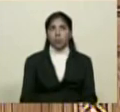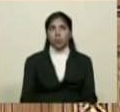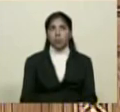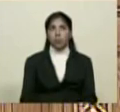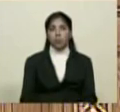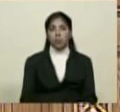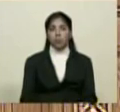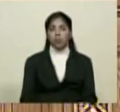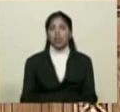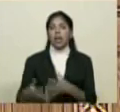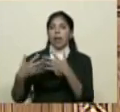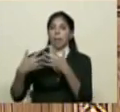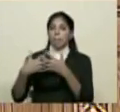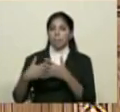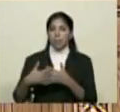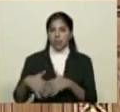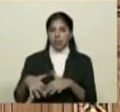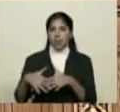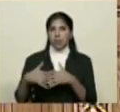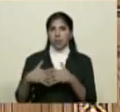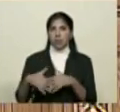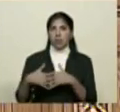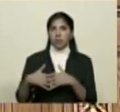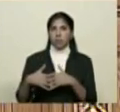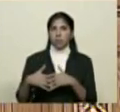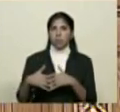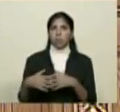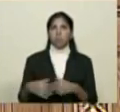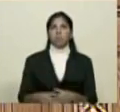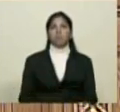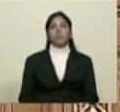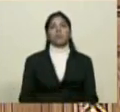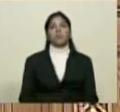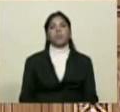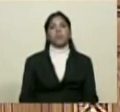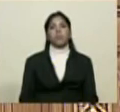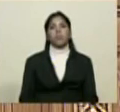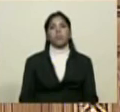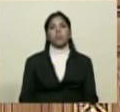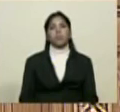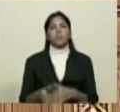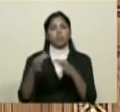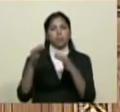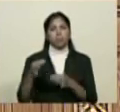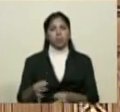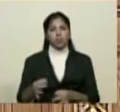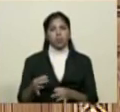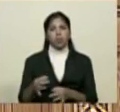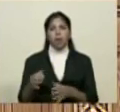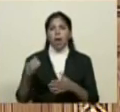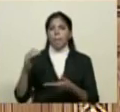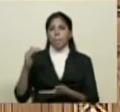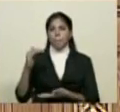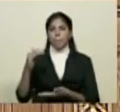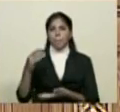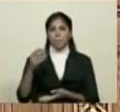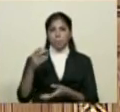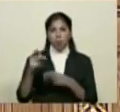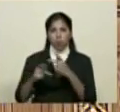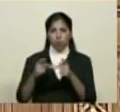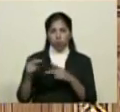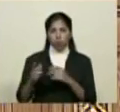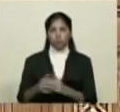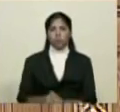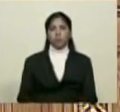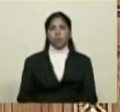la empresa w estableció un precio de importación de un producto a tres